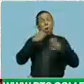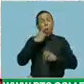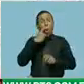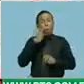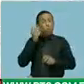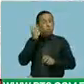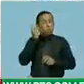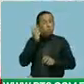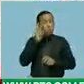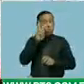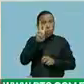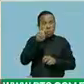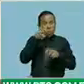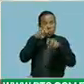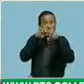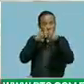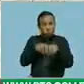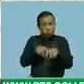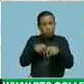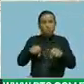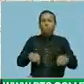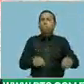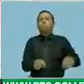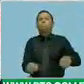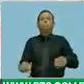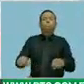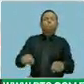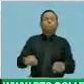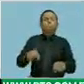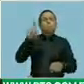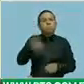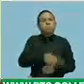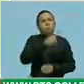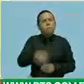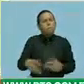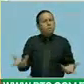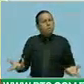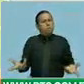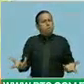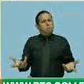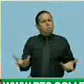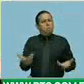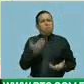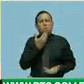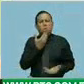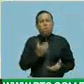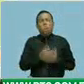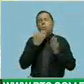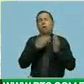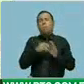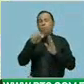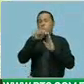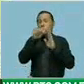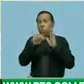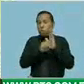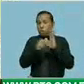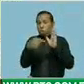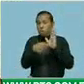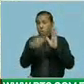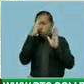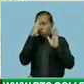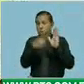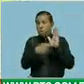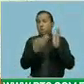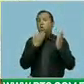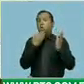la mañana sigue vigente. Esto es un control de todos los días y le explico por qué. Porque cuando se hace una norma, quienes la respetan son los